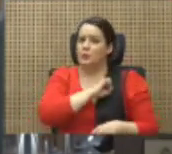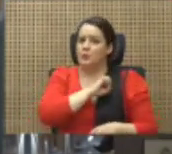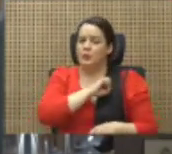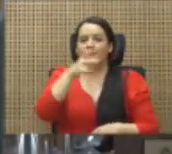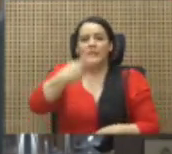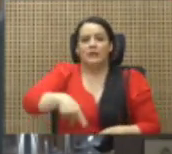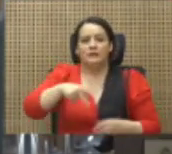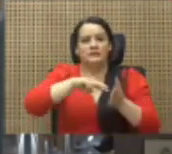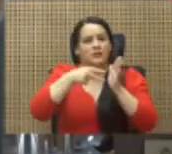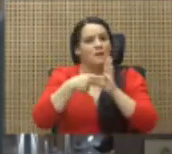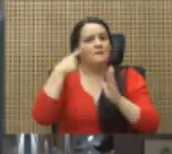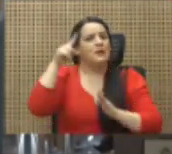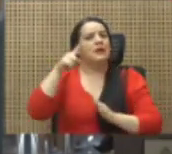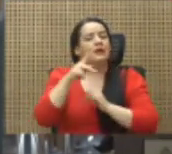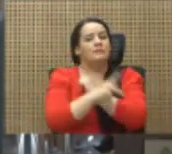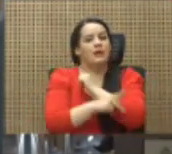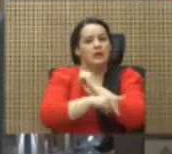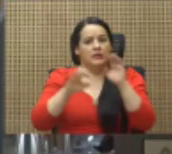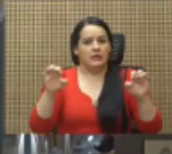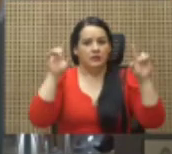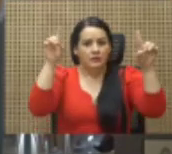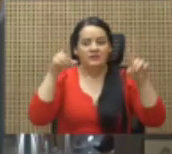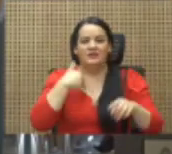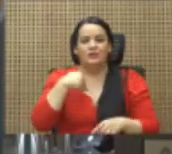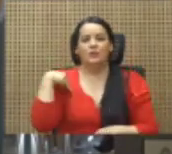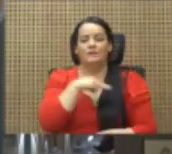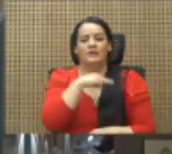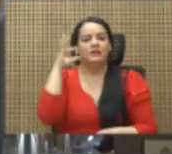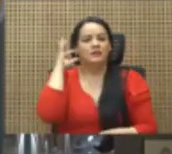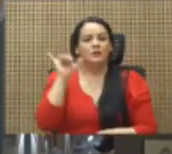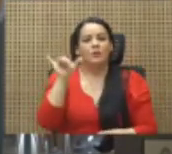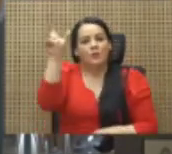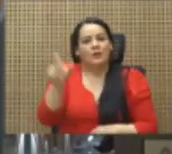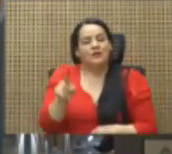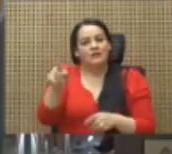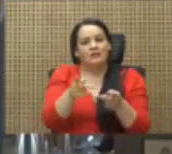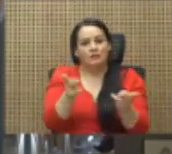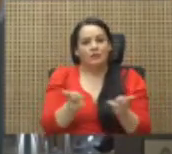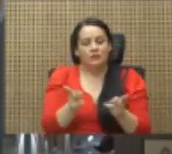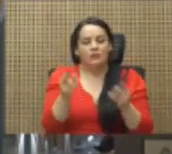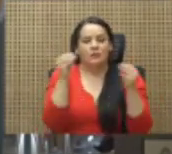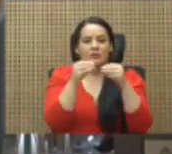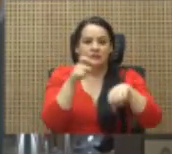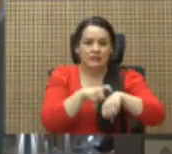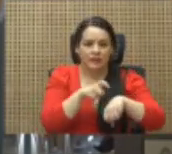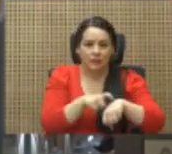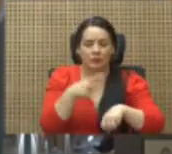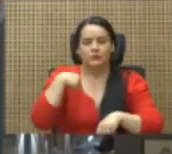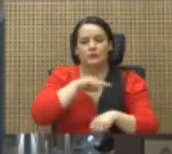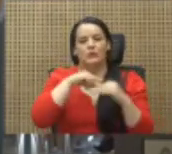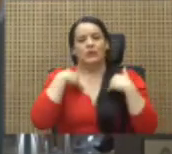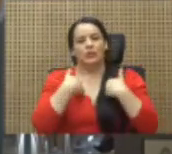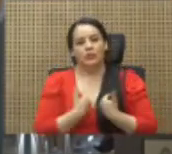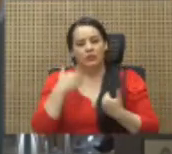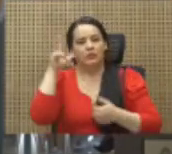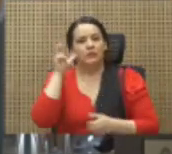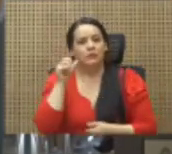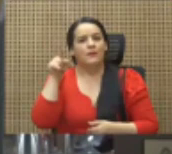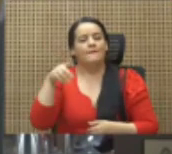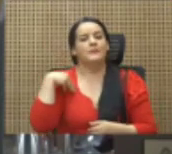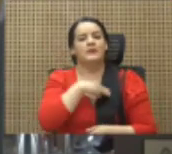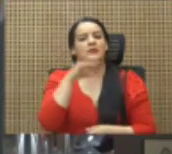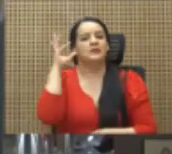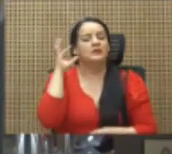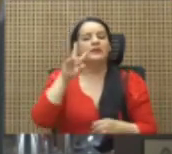educación y para el país tener una ministra como ella en el cargo por más tiempo. Nos cansamos de escuchar a la señora ministra y a